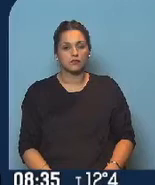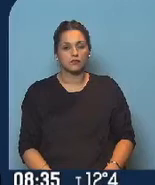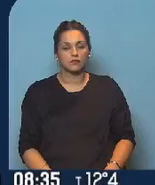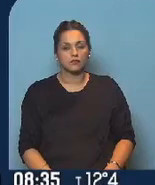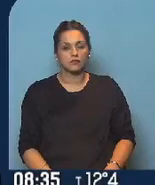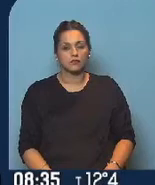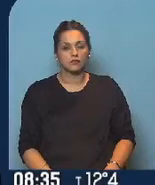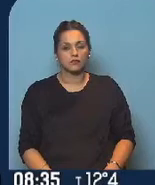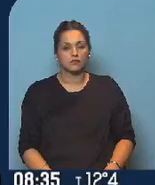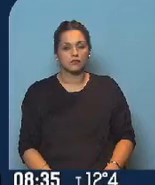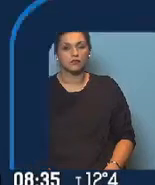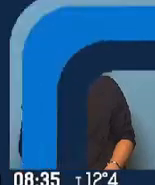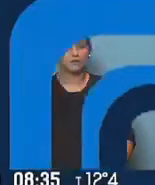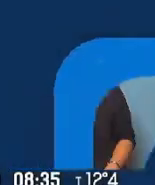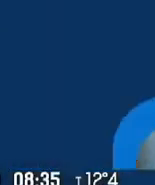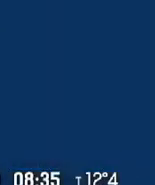y